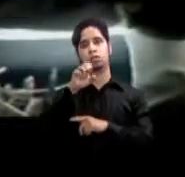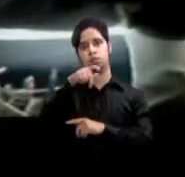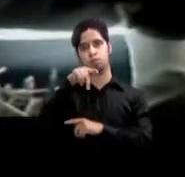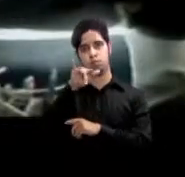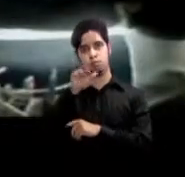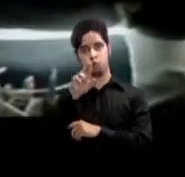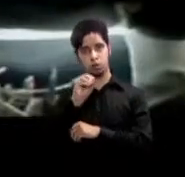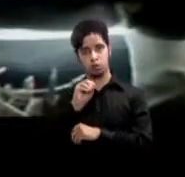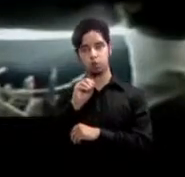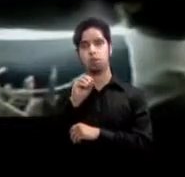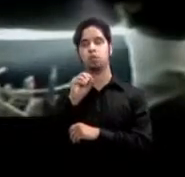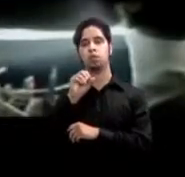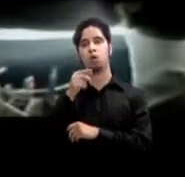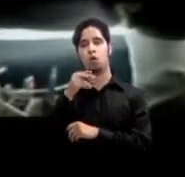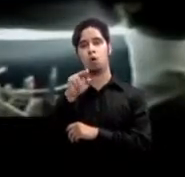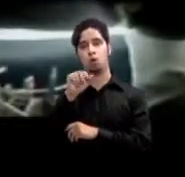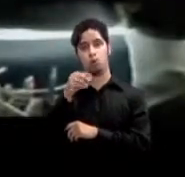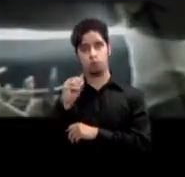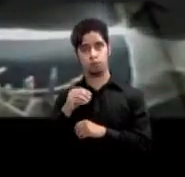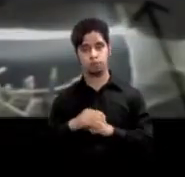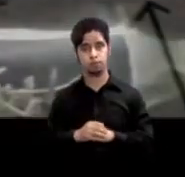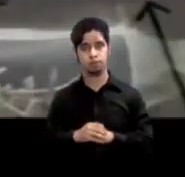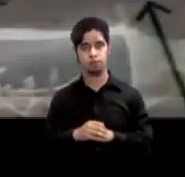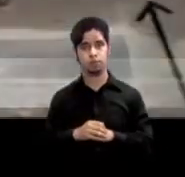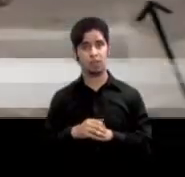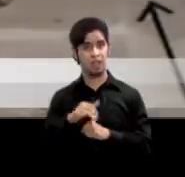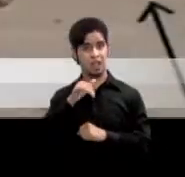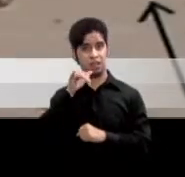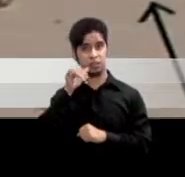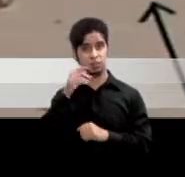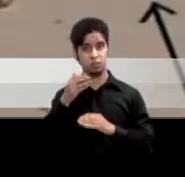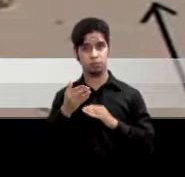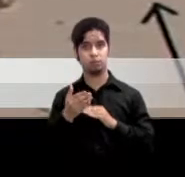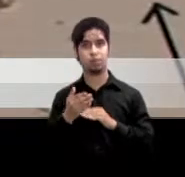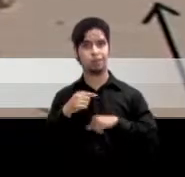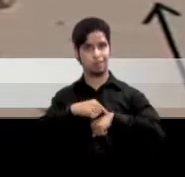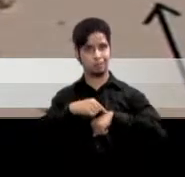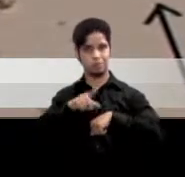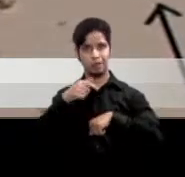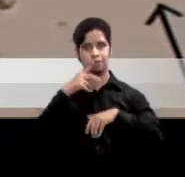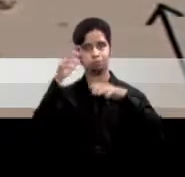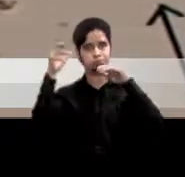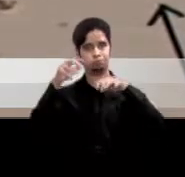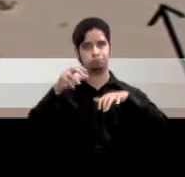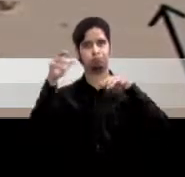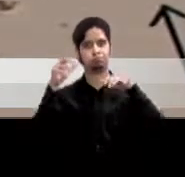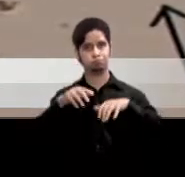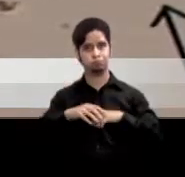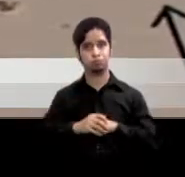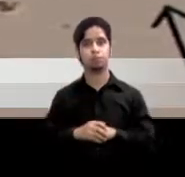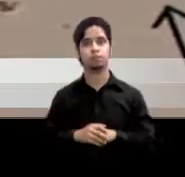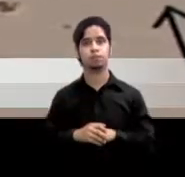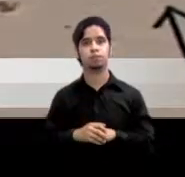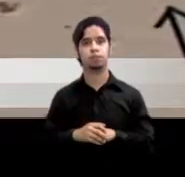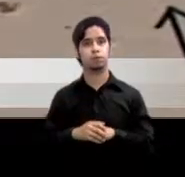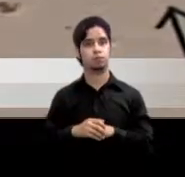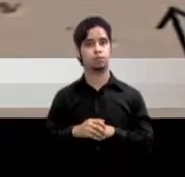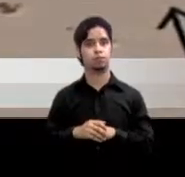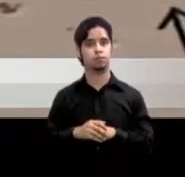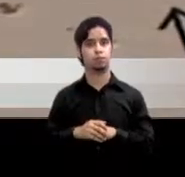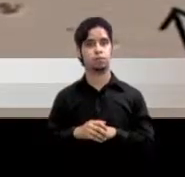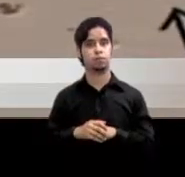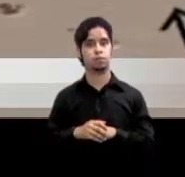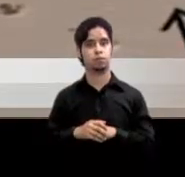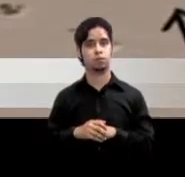de la madrugada y precisamente ayer estuvo lloviendo durante ese periodo. El recinto de ciencias médicas observó que antes